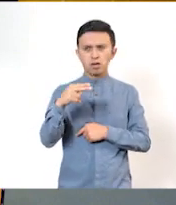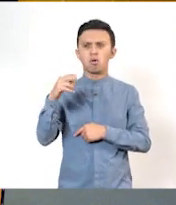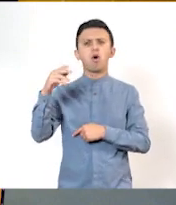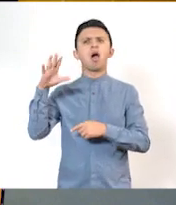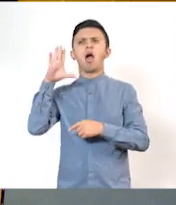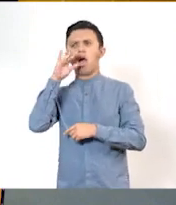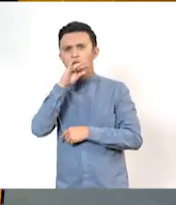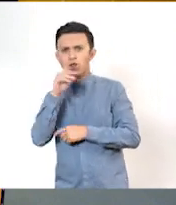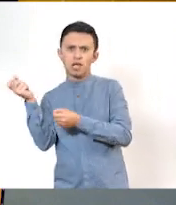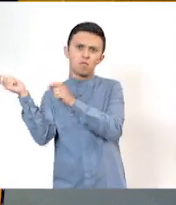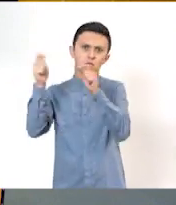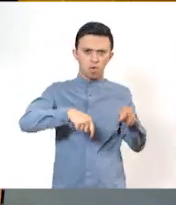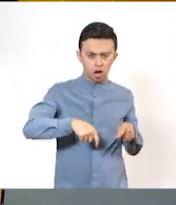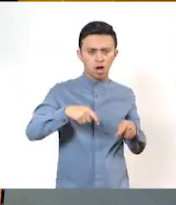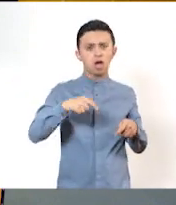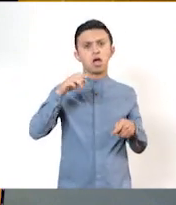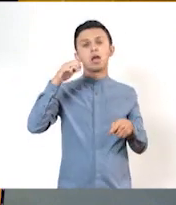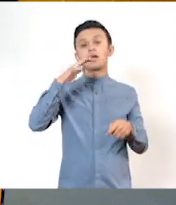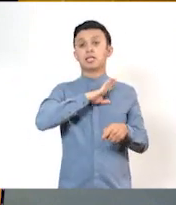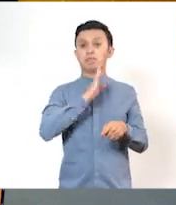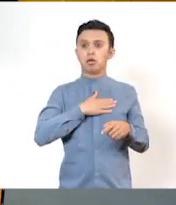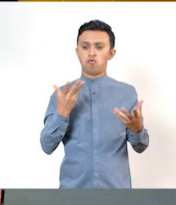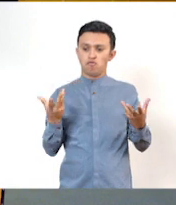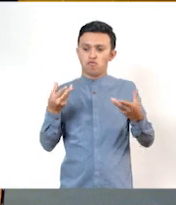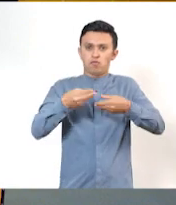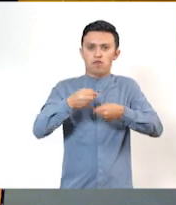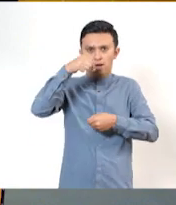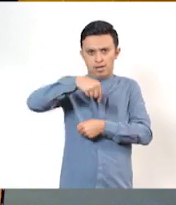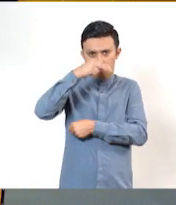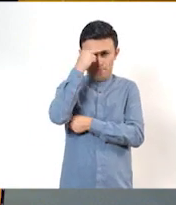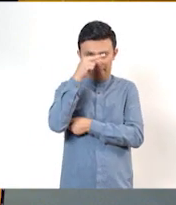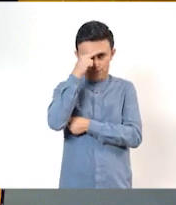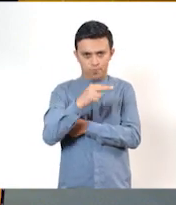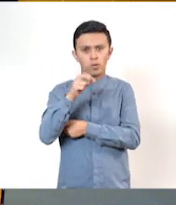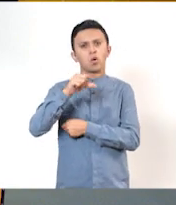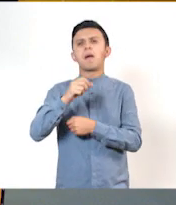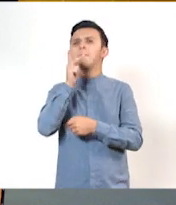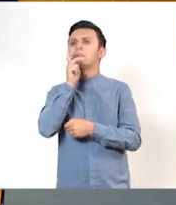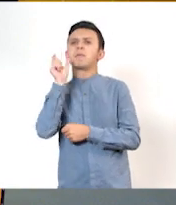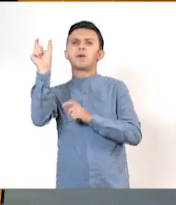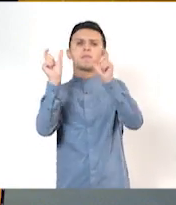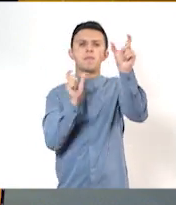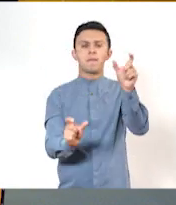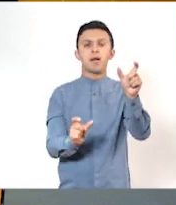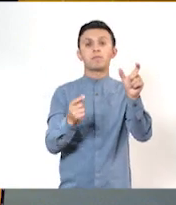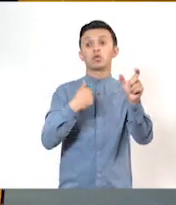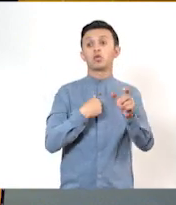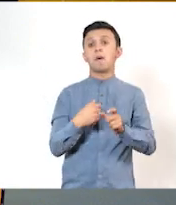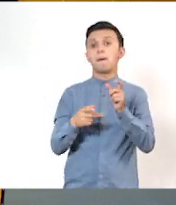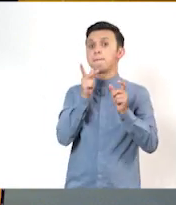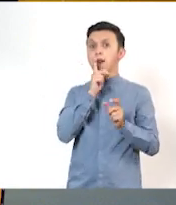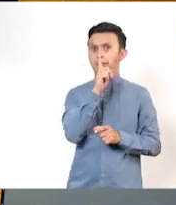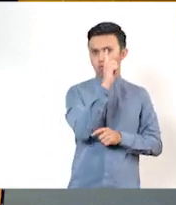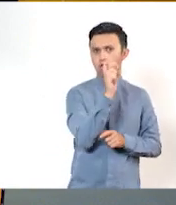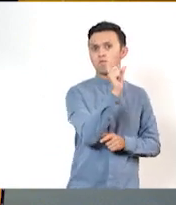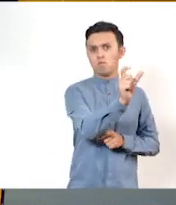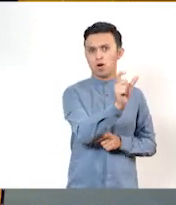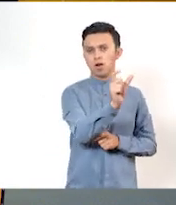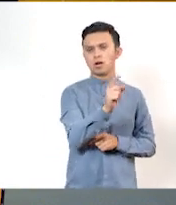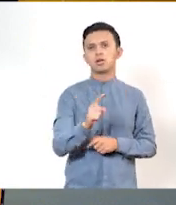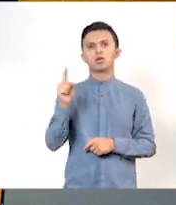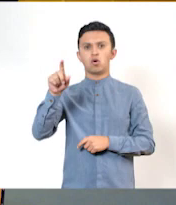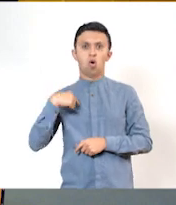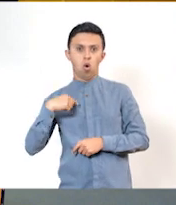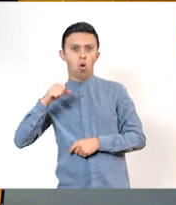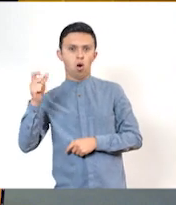de otras culturas que se han integrado al español que hablamos actualmente en México. Tú dices una, Coral, y yo otra, y ustedes allá